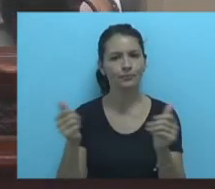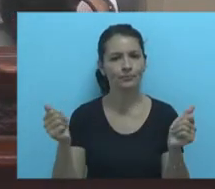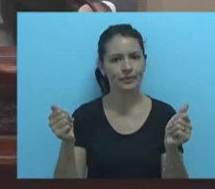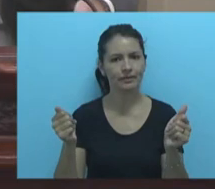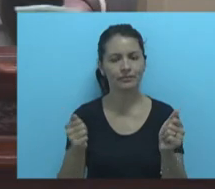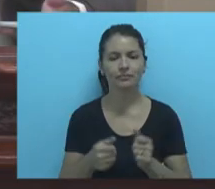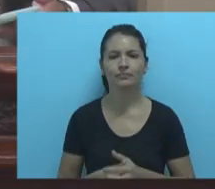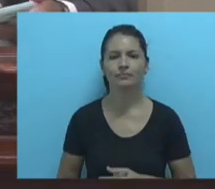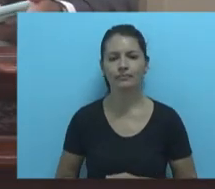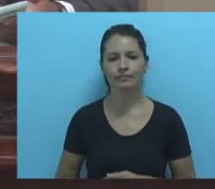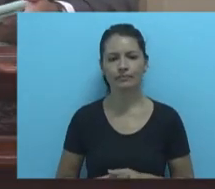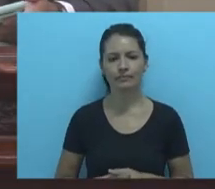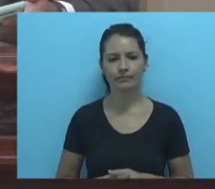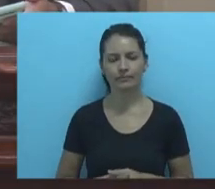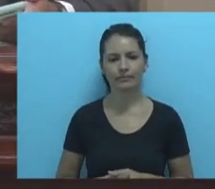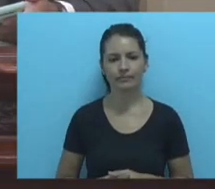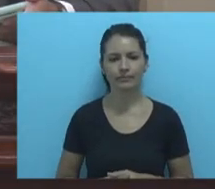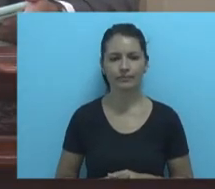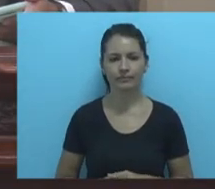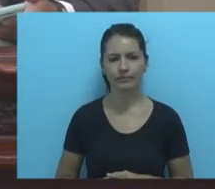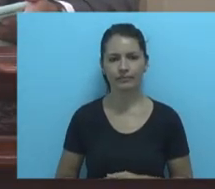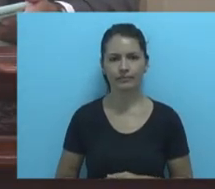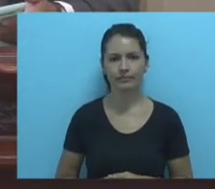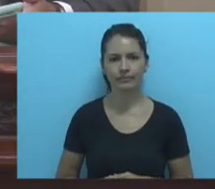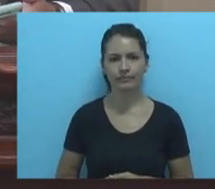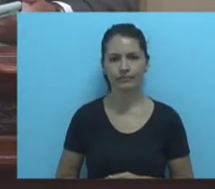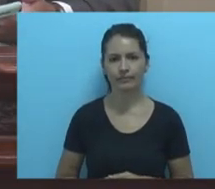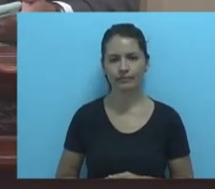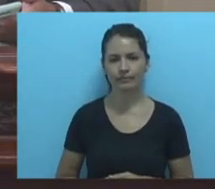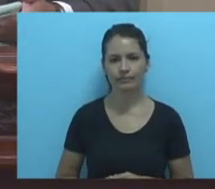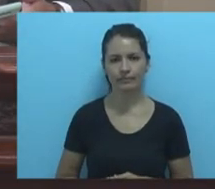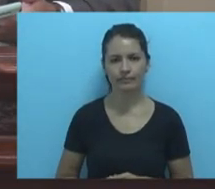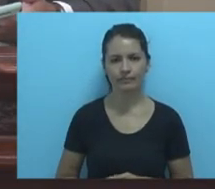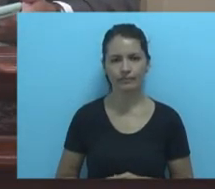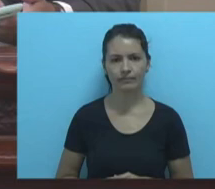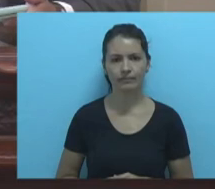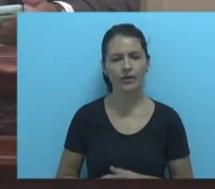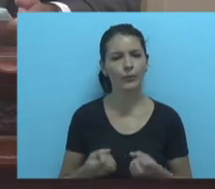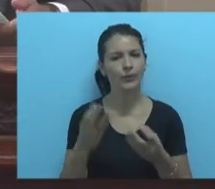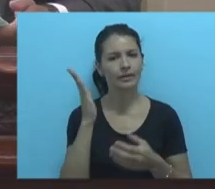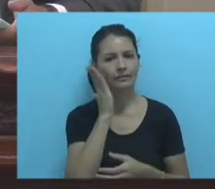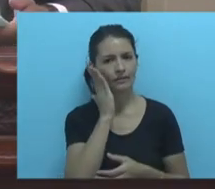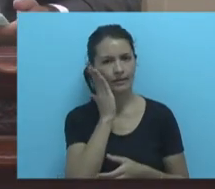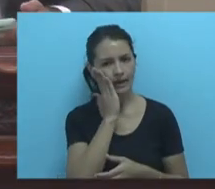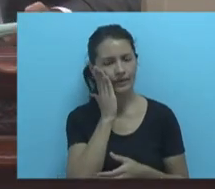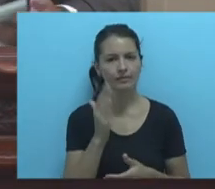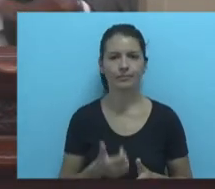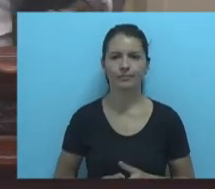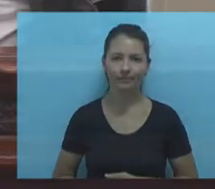su justificación y que, no siendo para más, se levanta la sesión. Tengan muy buenas tardes.